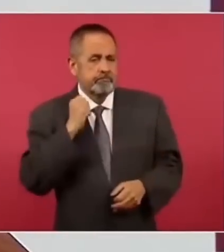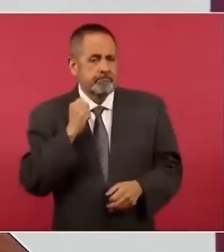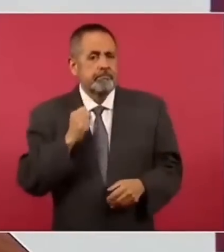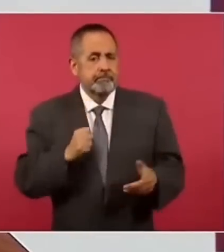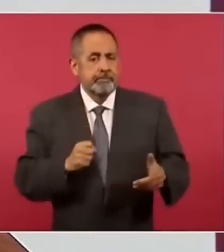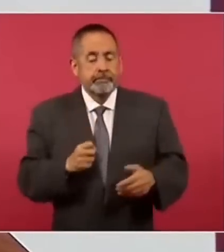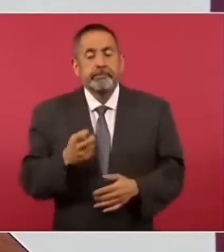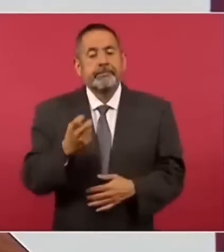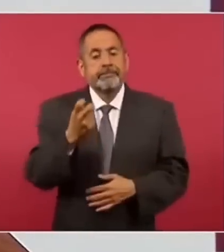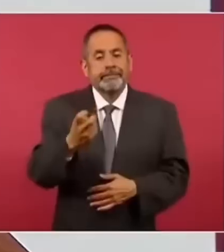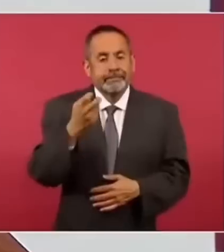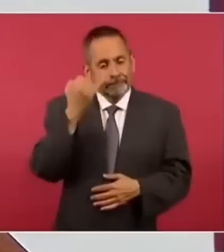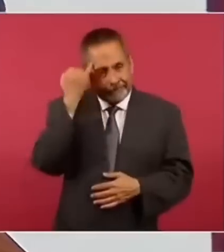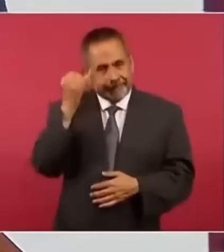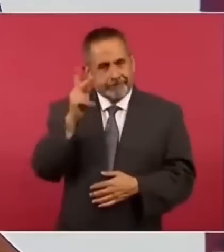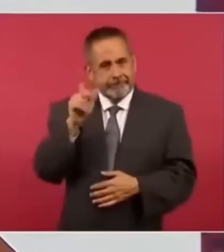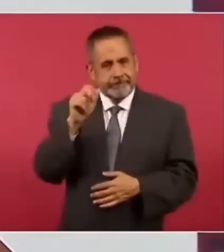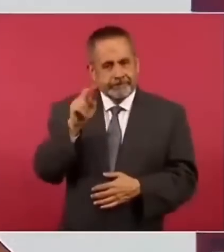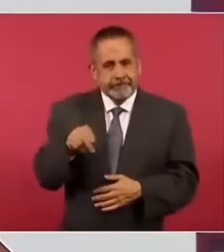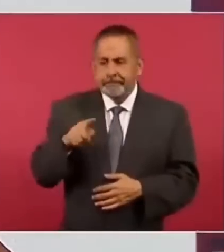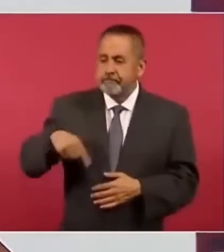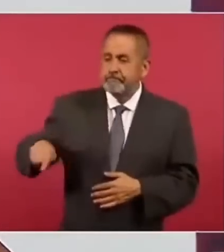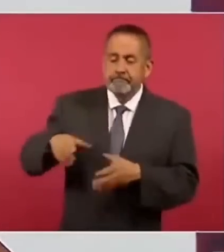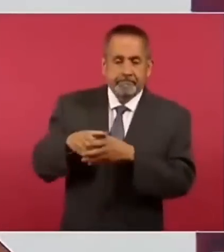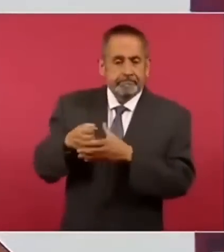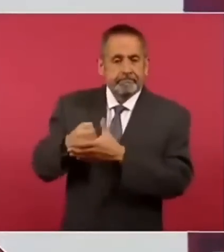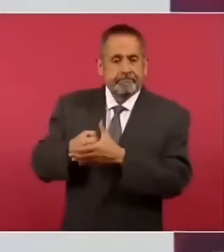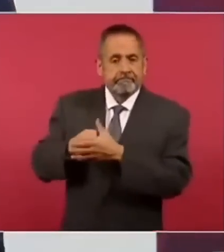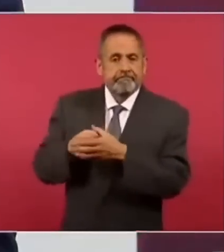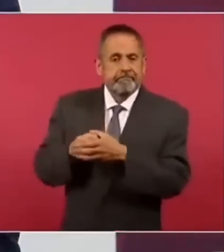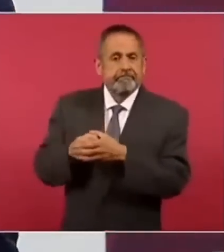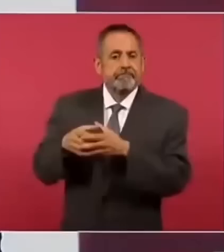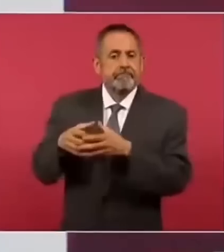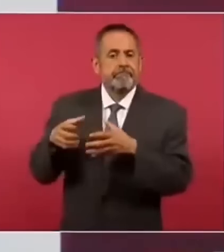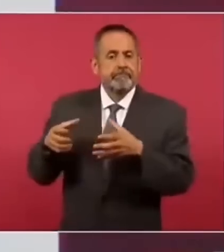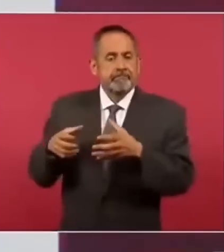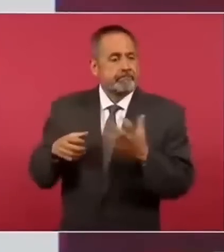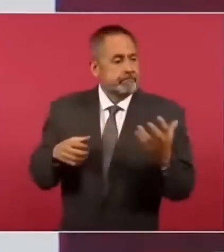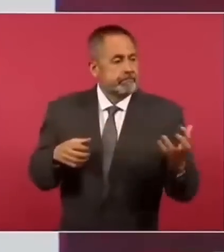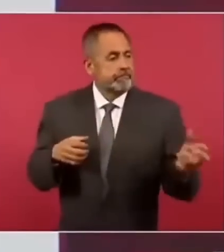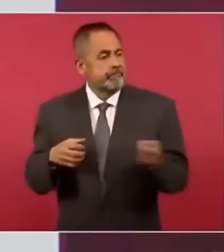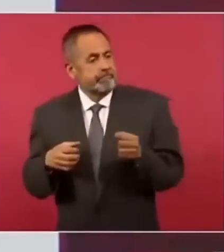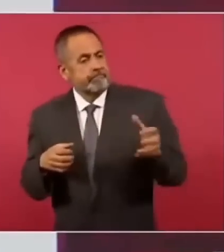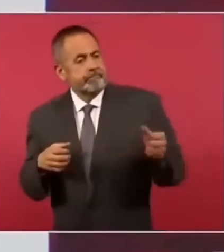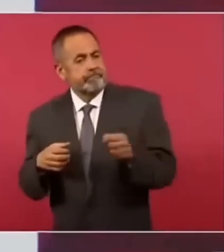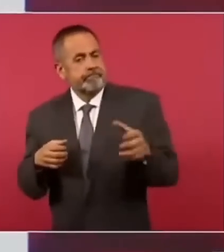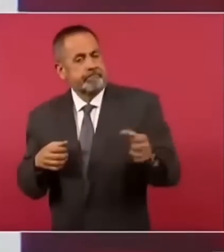Y de esa manera el movimiento tiene ya